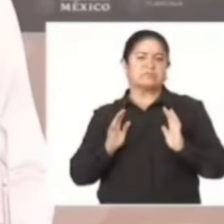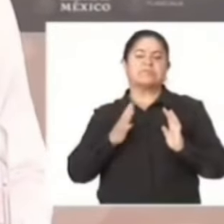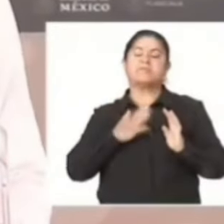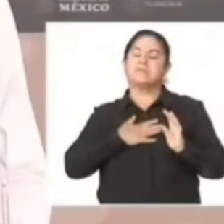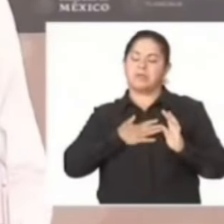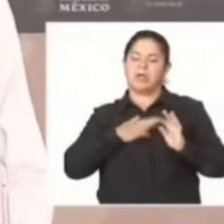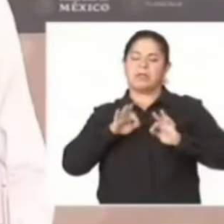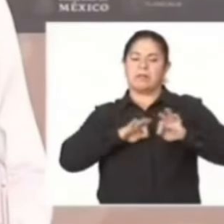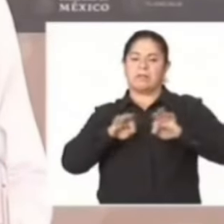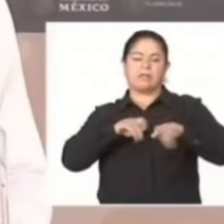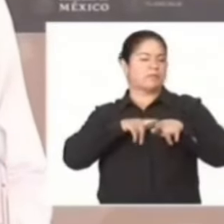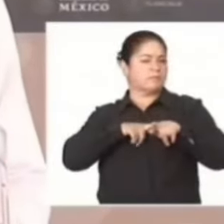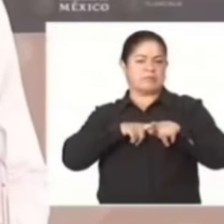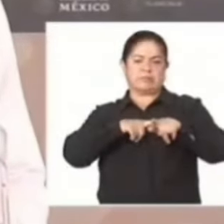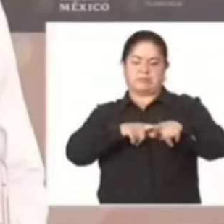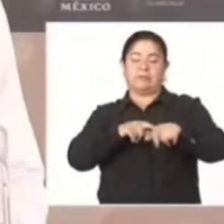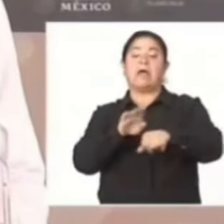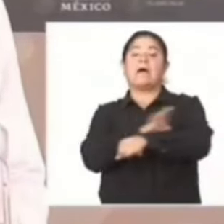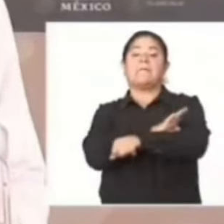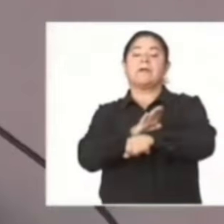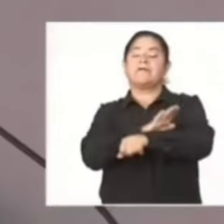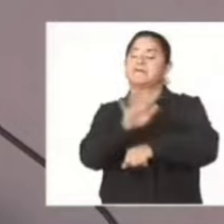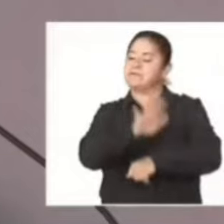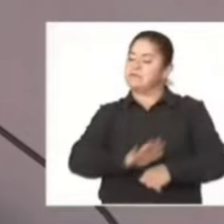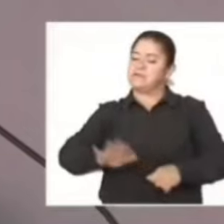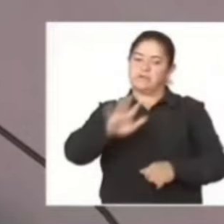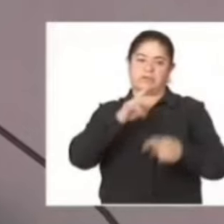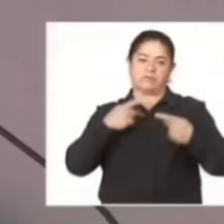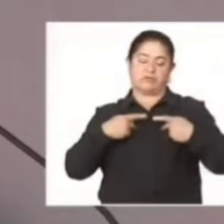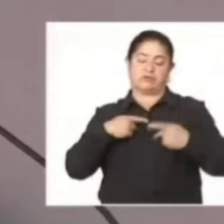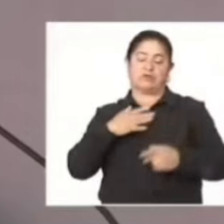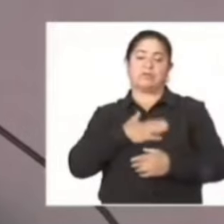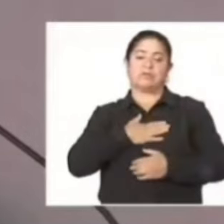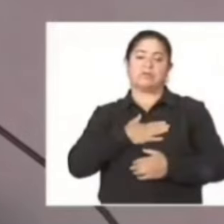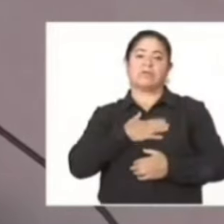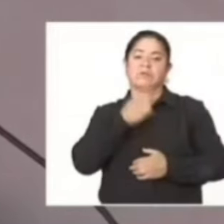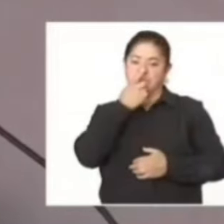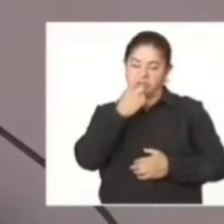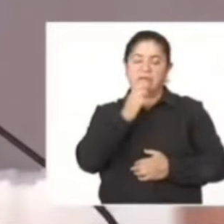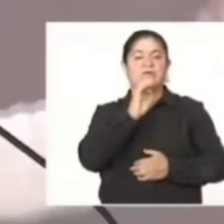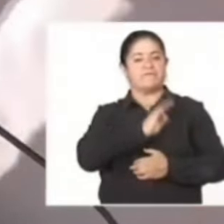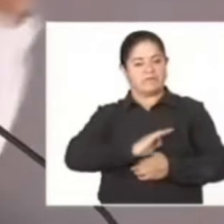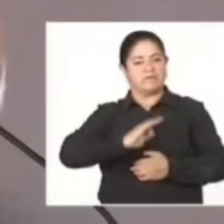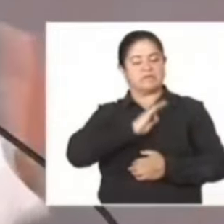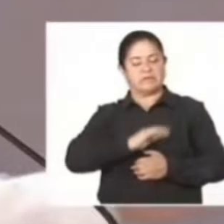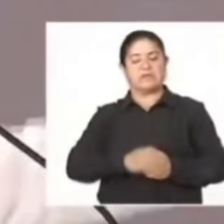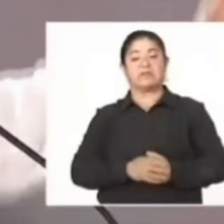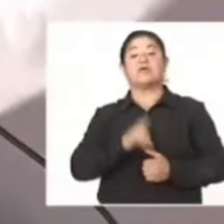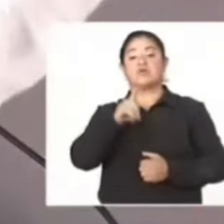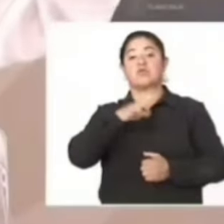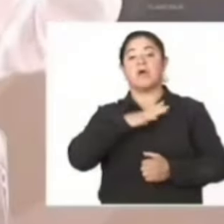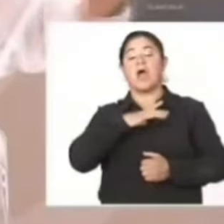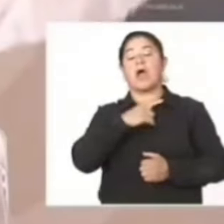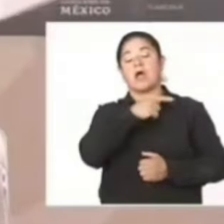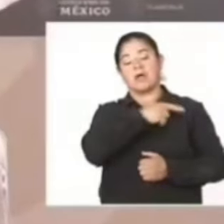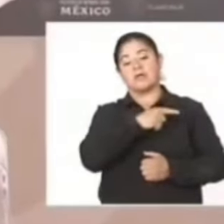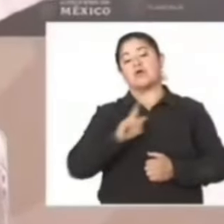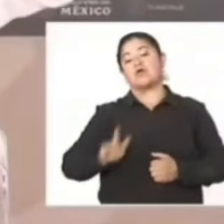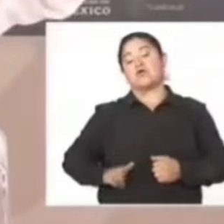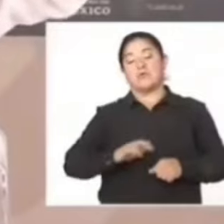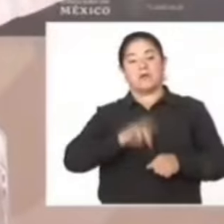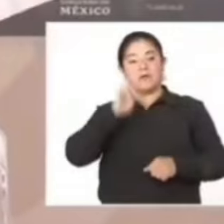trabajando en beneficio del pueblo. Yo les felicito, tienen a una gobernadora